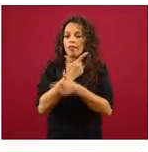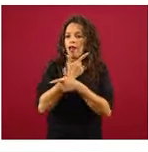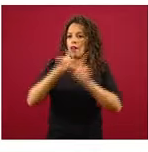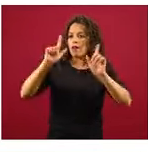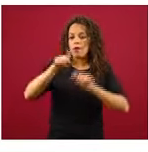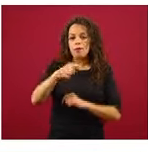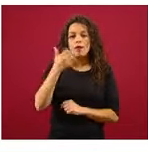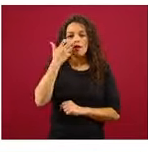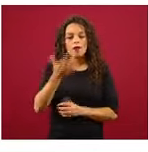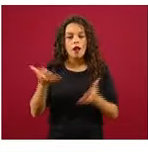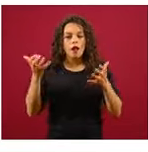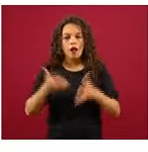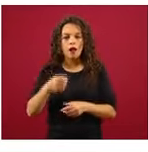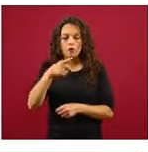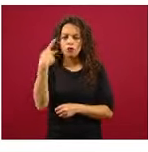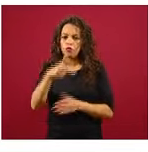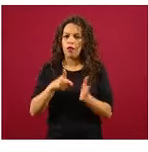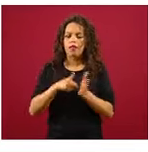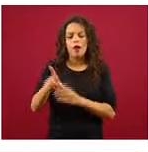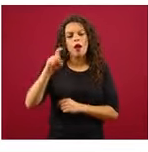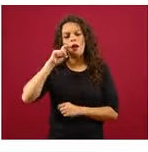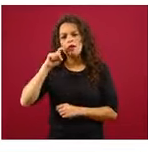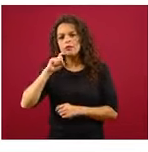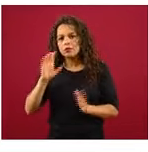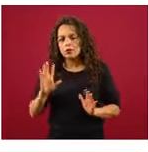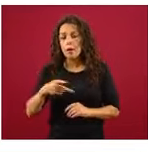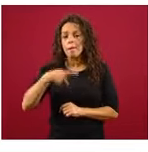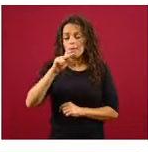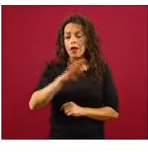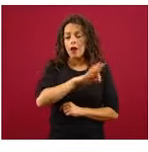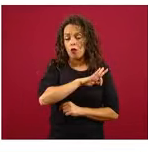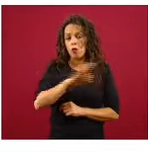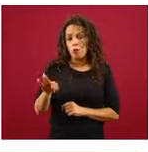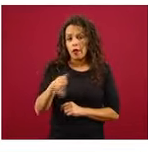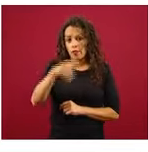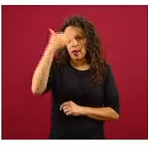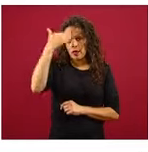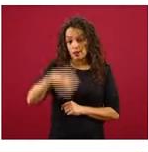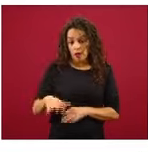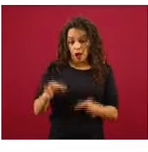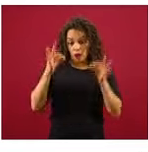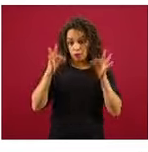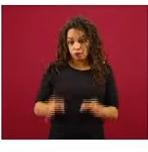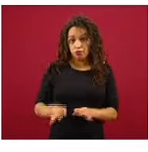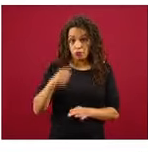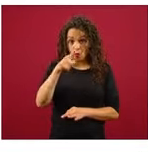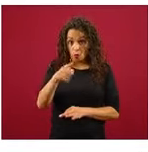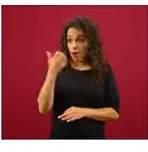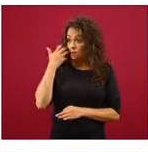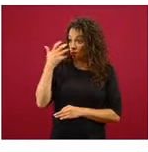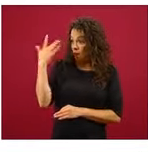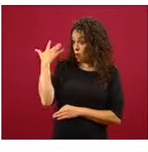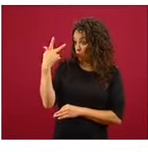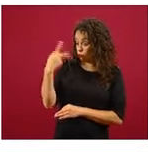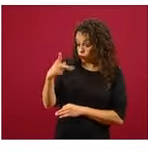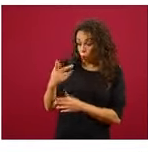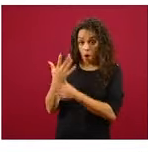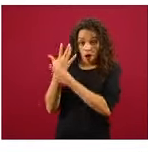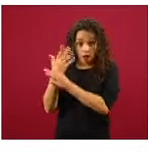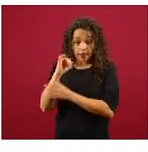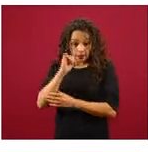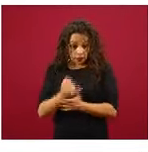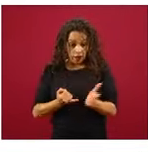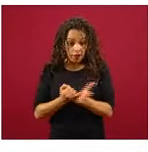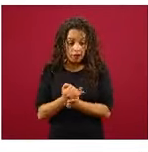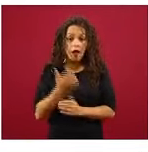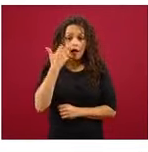libre y autónoma, que les permita garantizar maternidades y paternidades elegidas y deseadas, pero como mencionábamos sobre